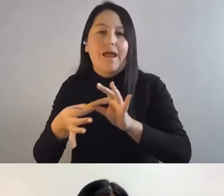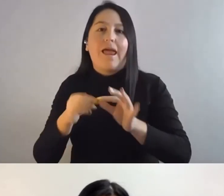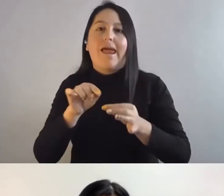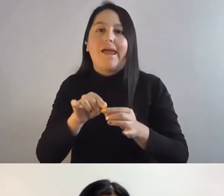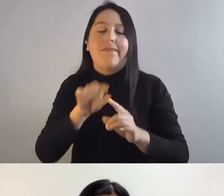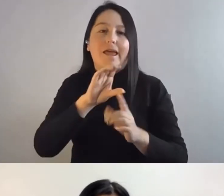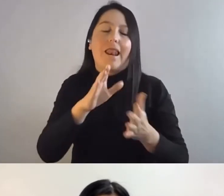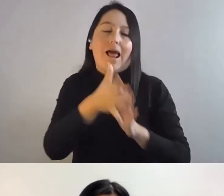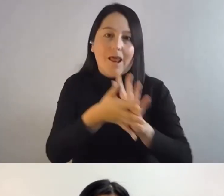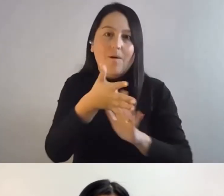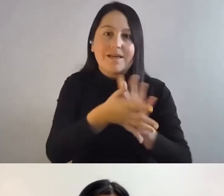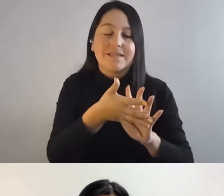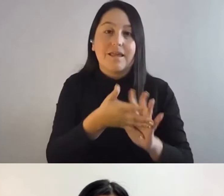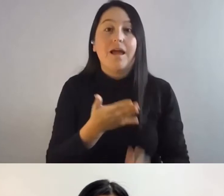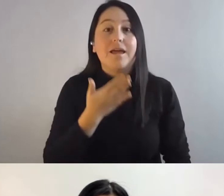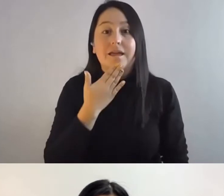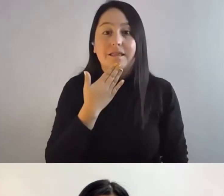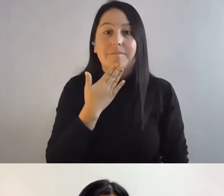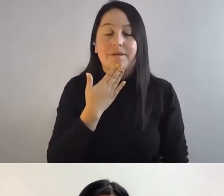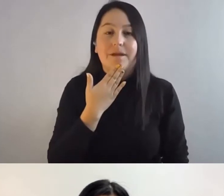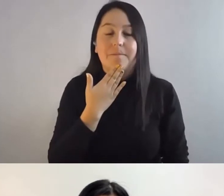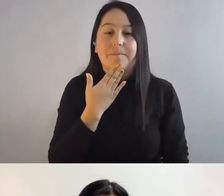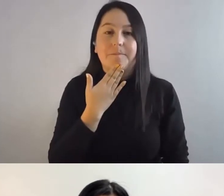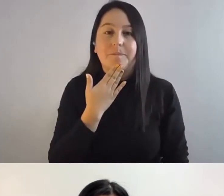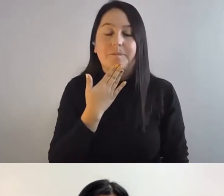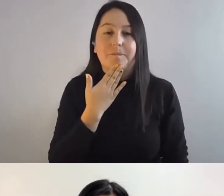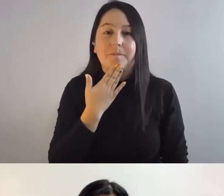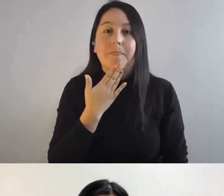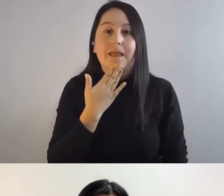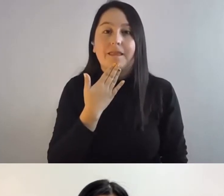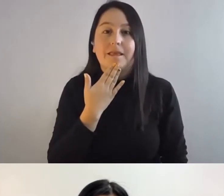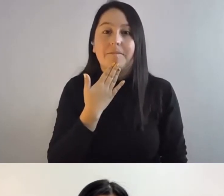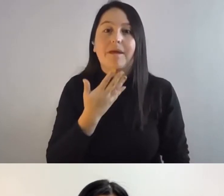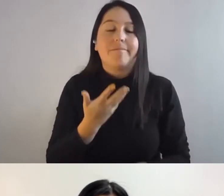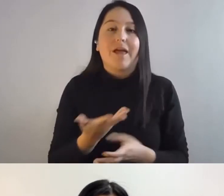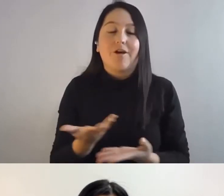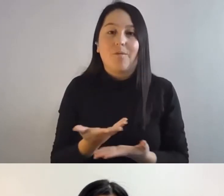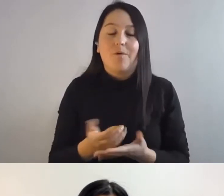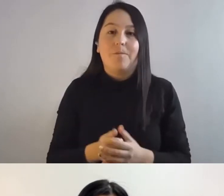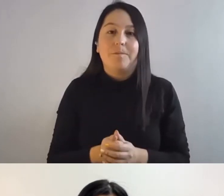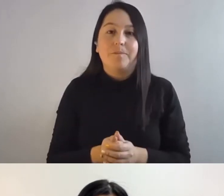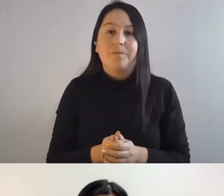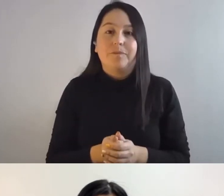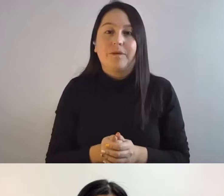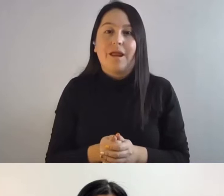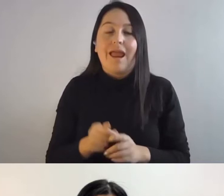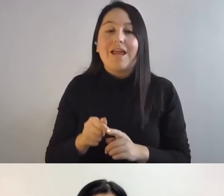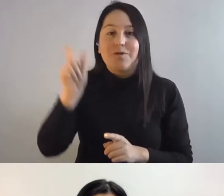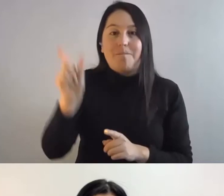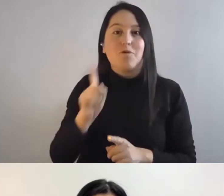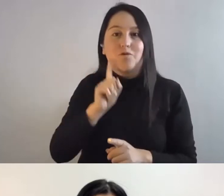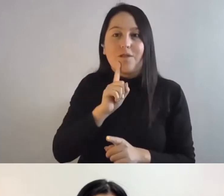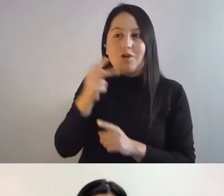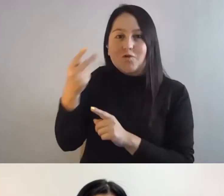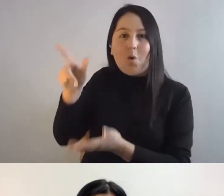Y tenemos en el fondo un hablante que es su propia lengua, ¿no? No